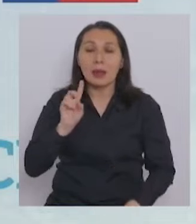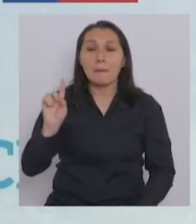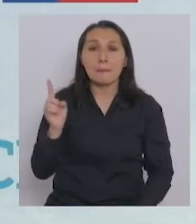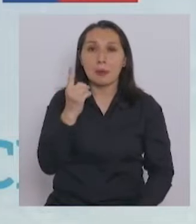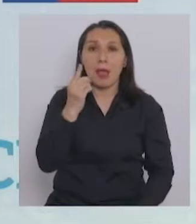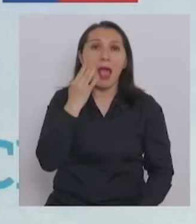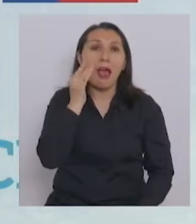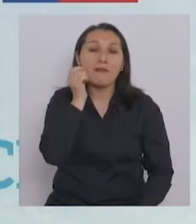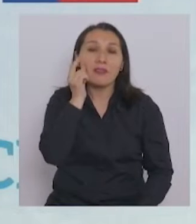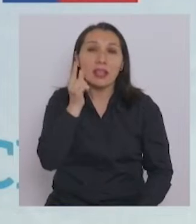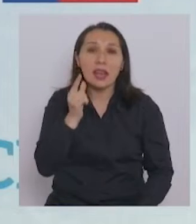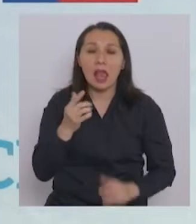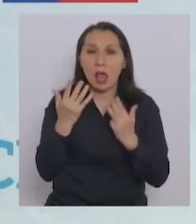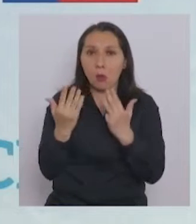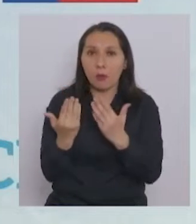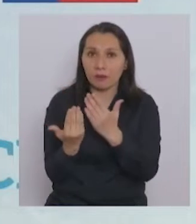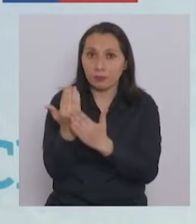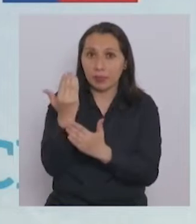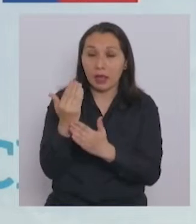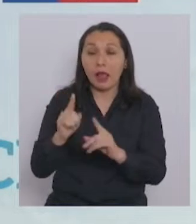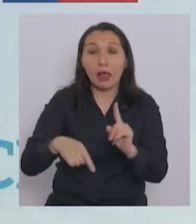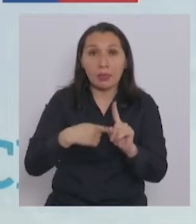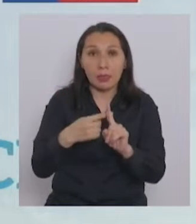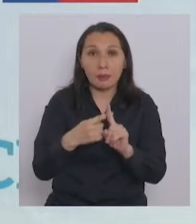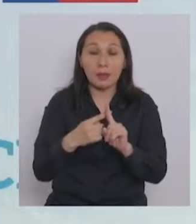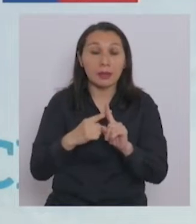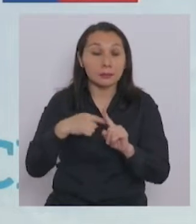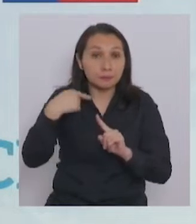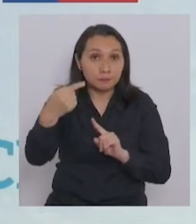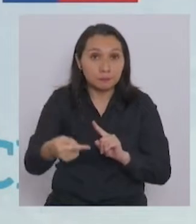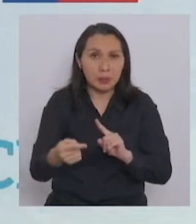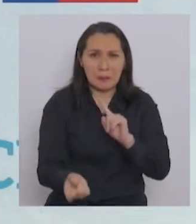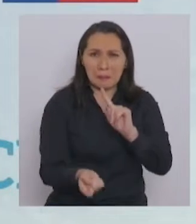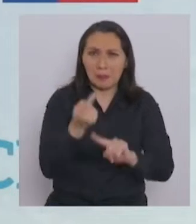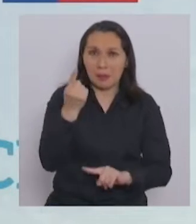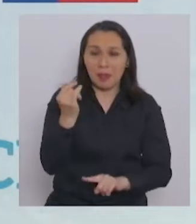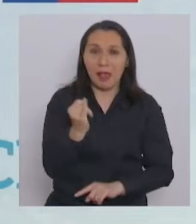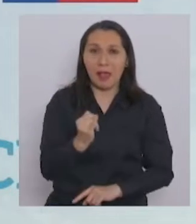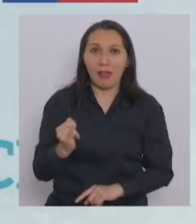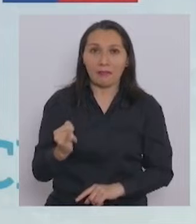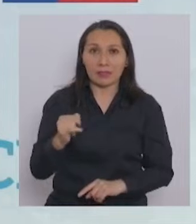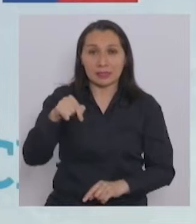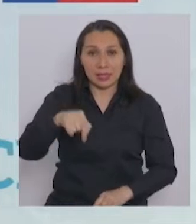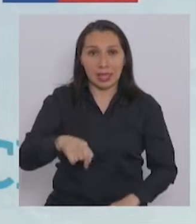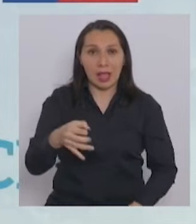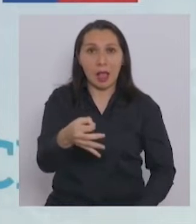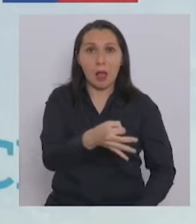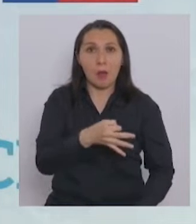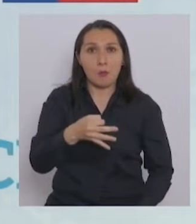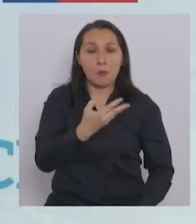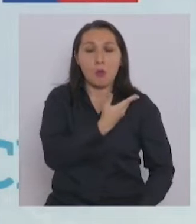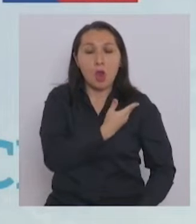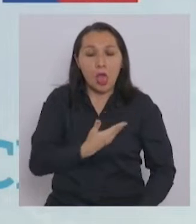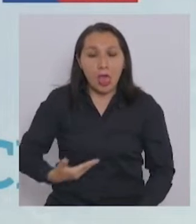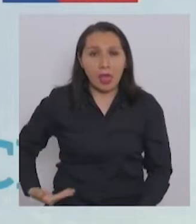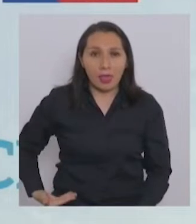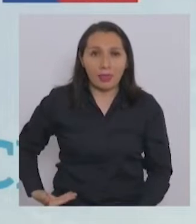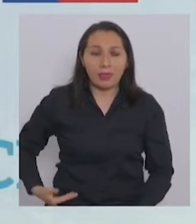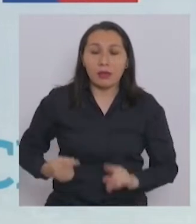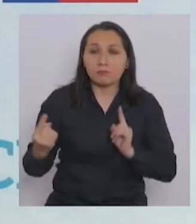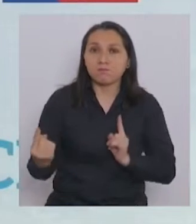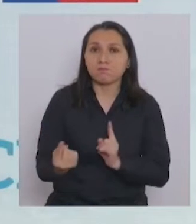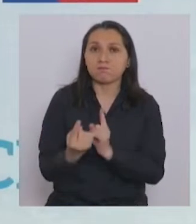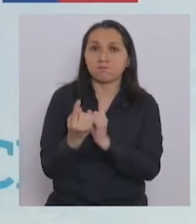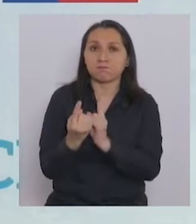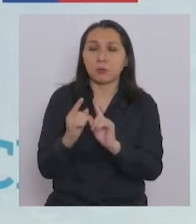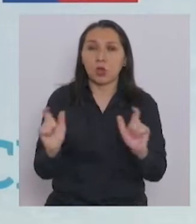horas. Ese día, además, se realizará por primera vez en el Palacio de la Moneda el encuentro